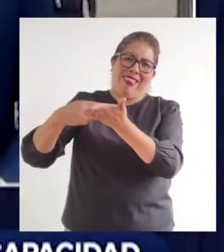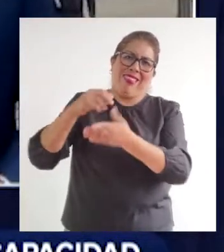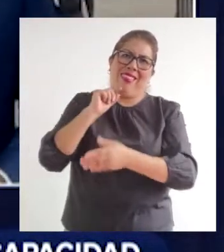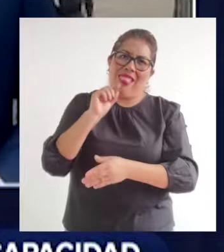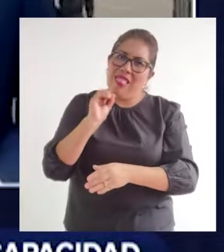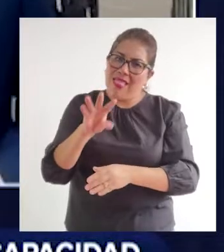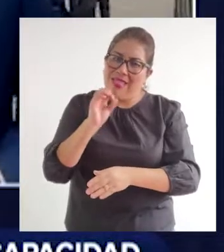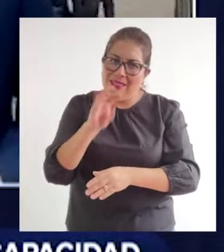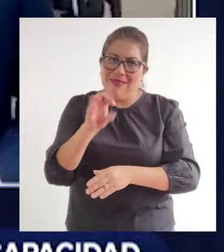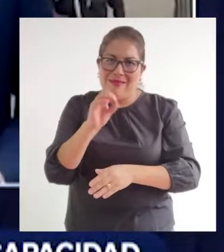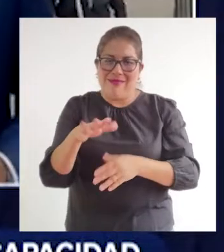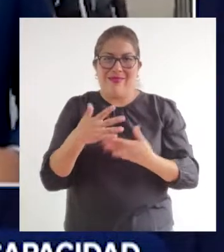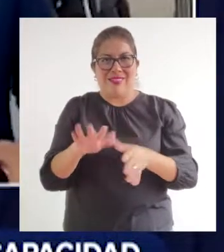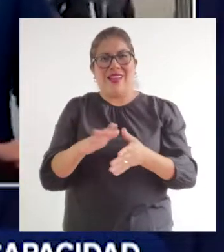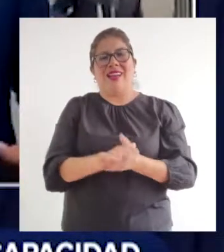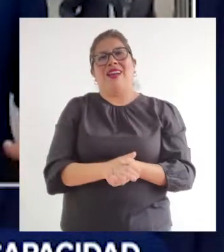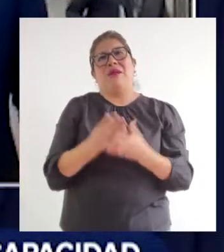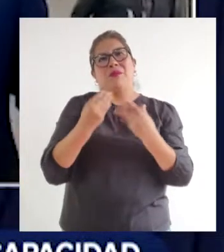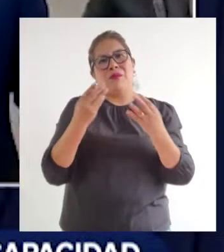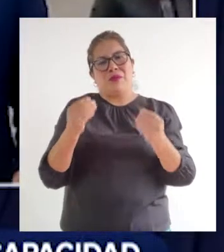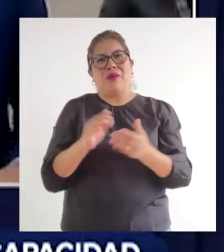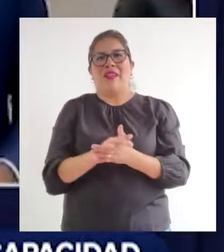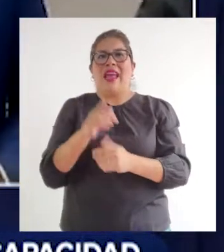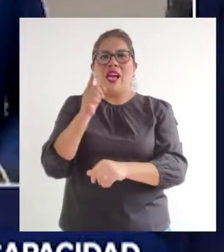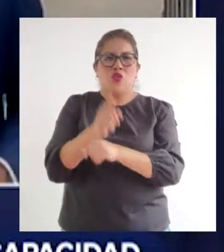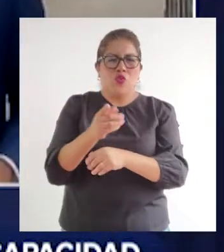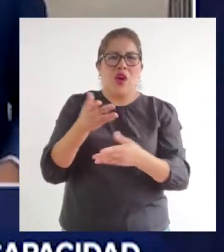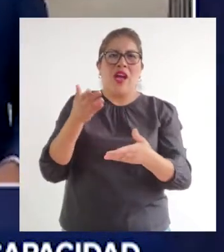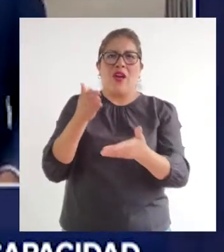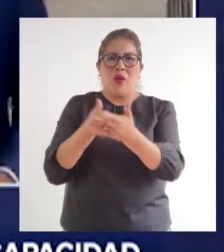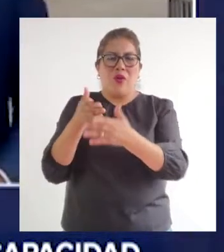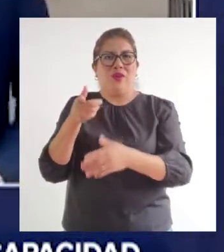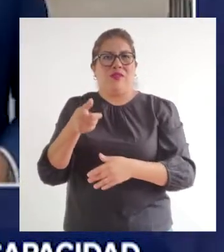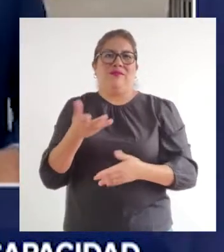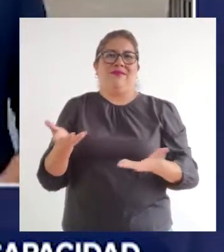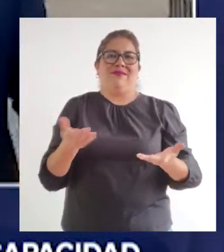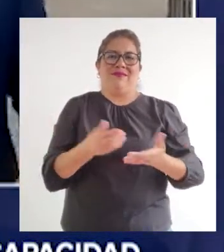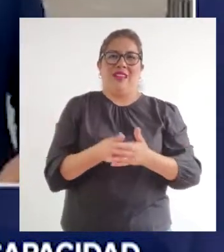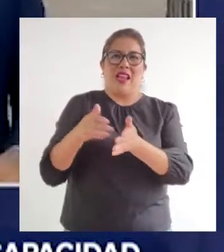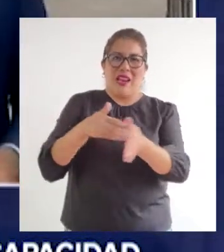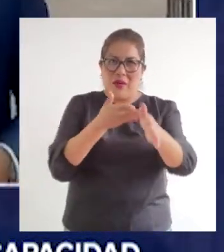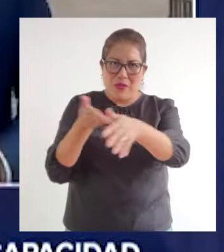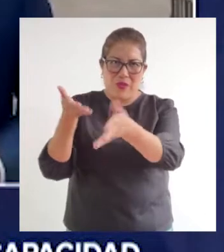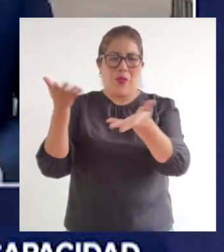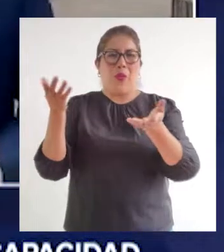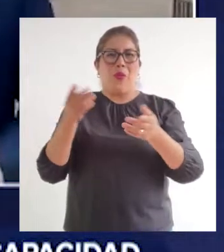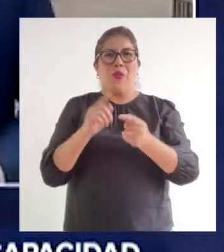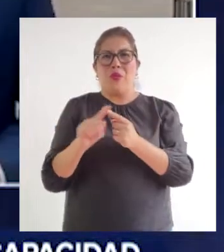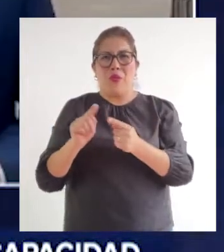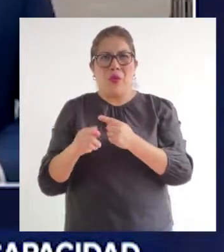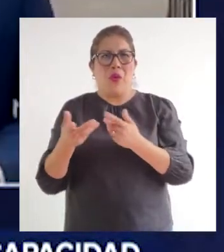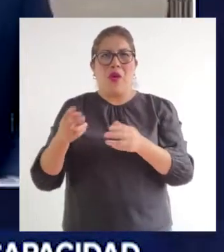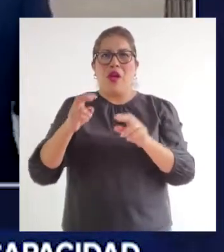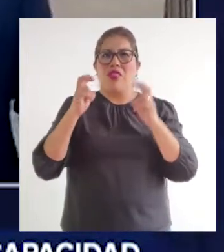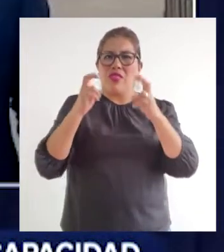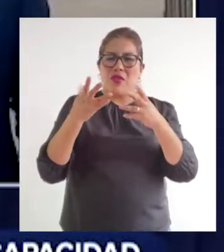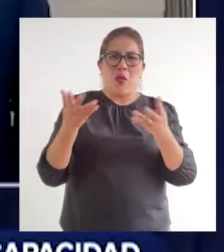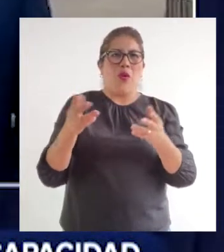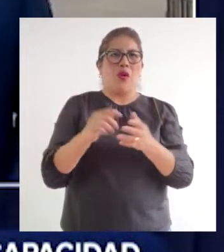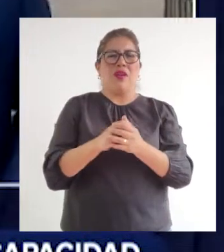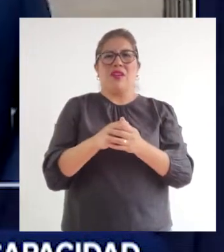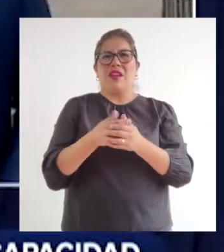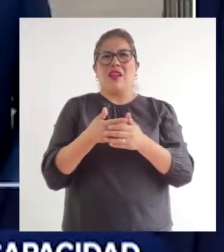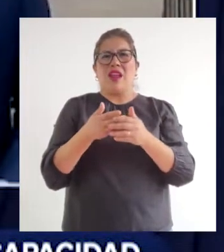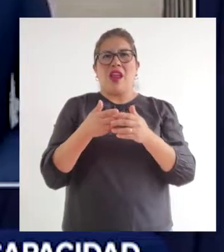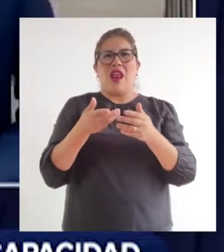misma han empezado a denunciar que las estaciones del Metropolitano son inaccesibles, los ascensores no